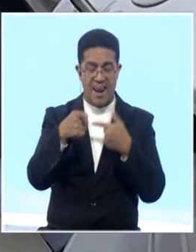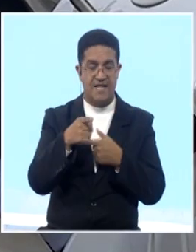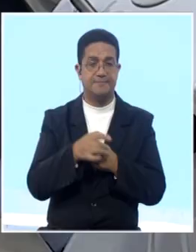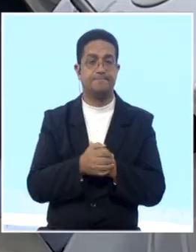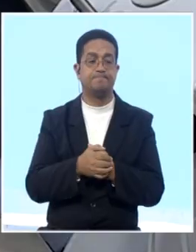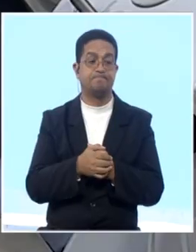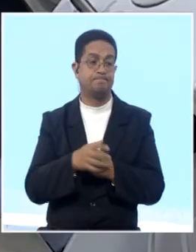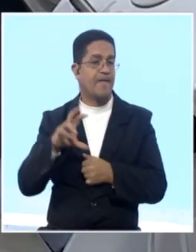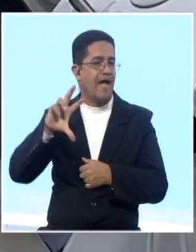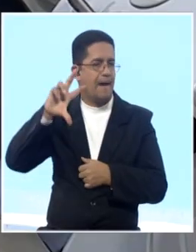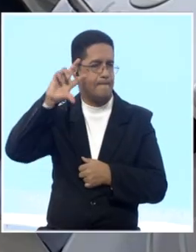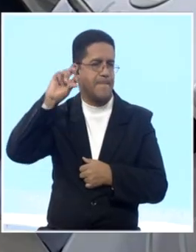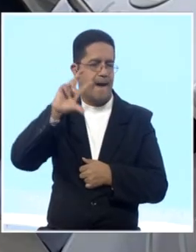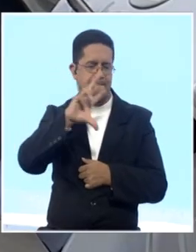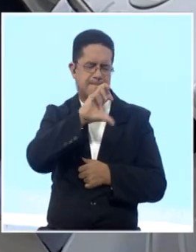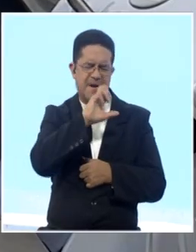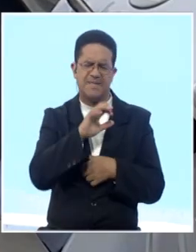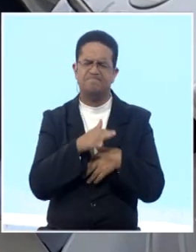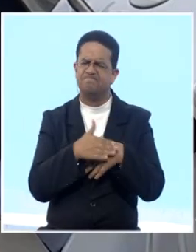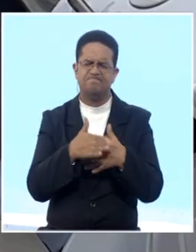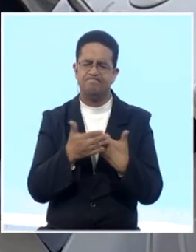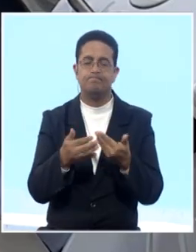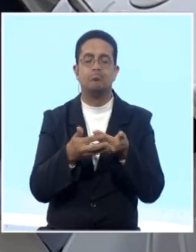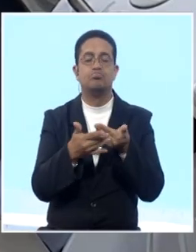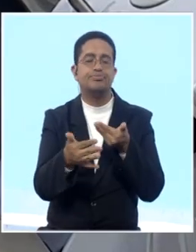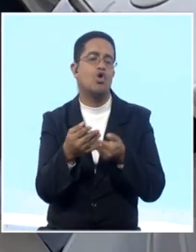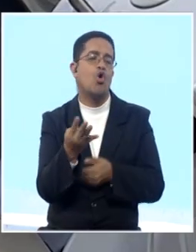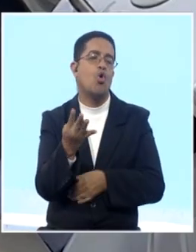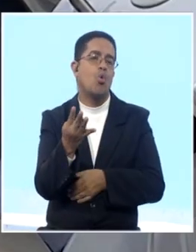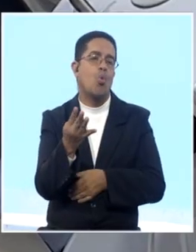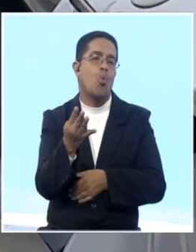aplicación de toxina botulínica se va a hacer cada 4 a